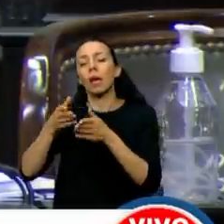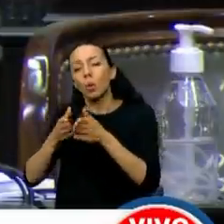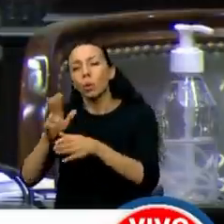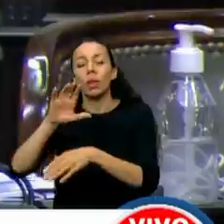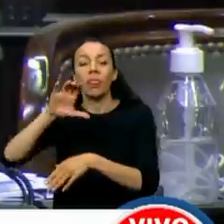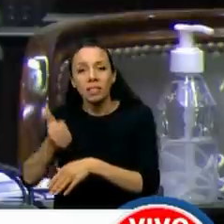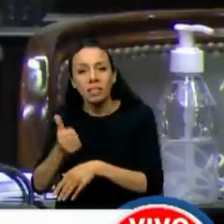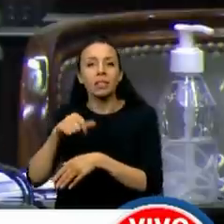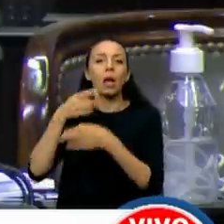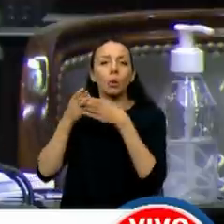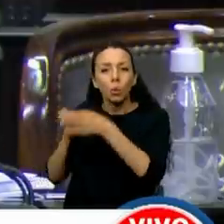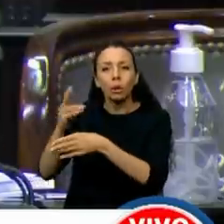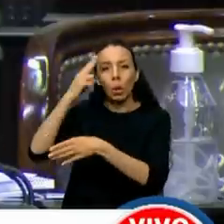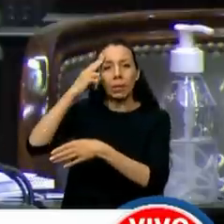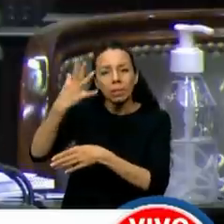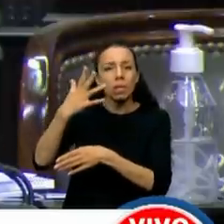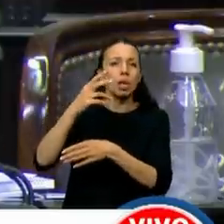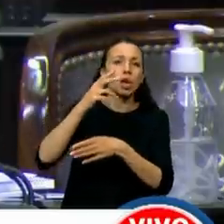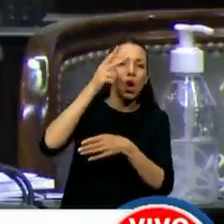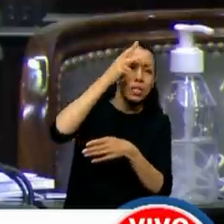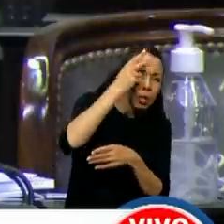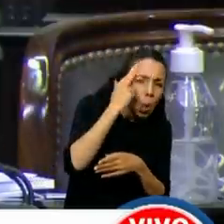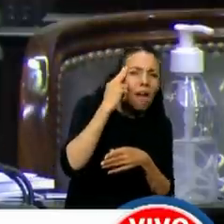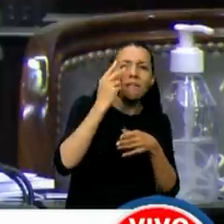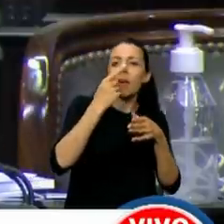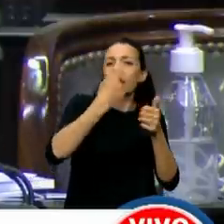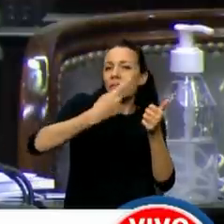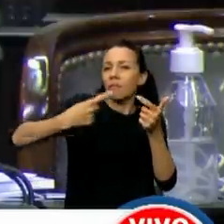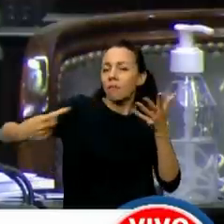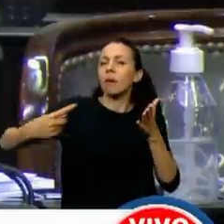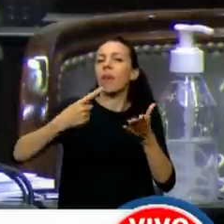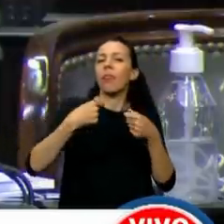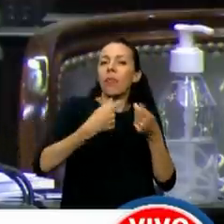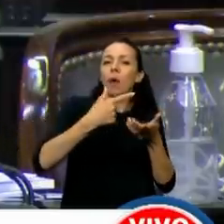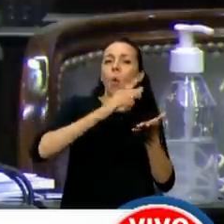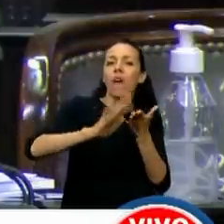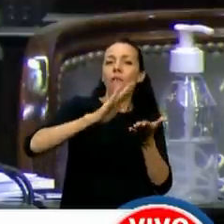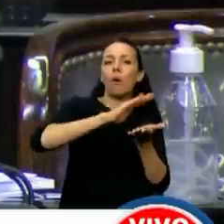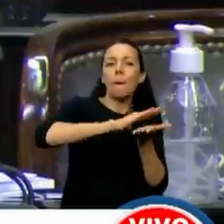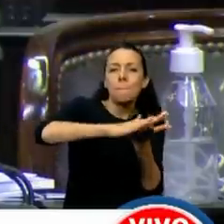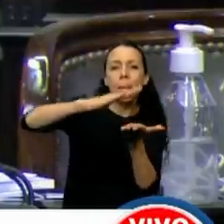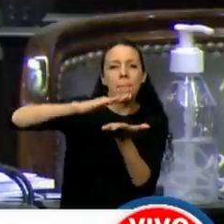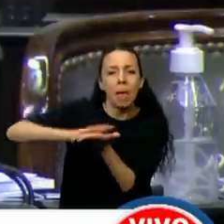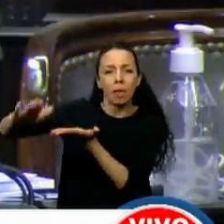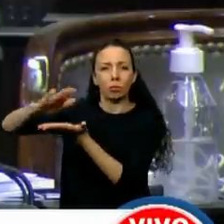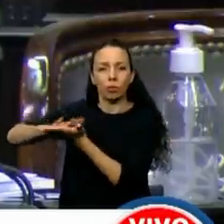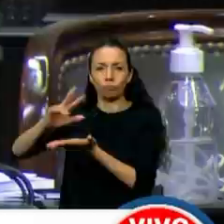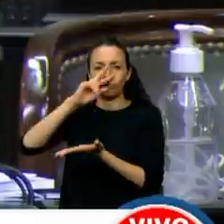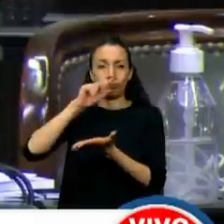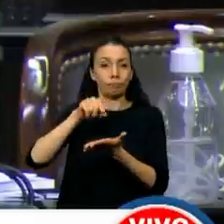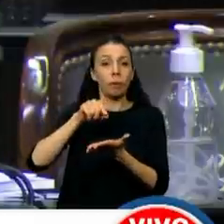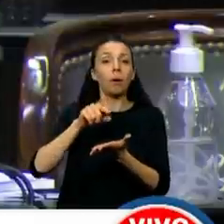ruta 95 en la ruta 89 son todas obras de repavimentación pero esta obra que habíamos solicitado no ha sido